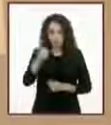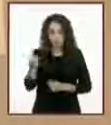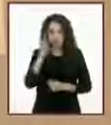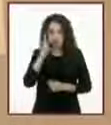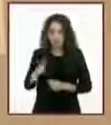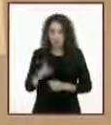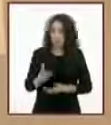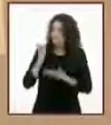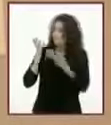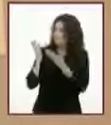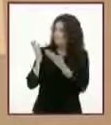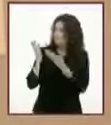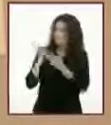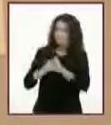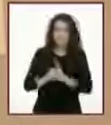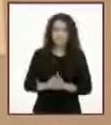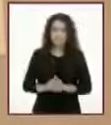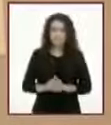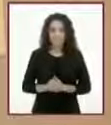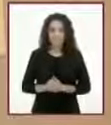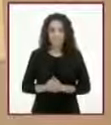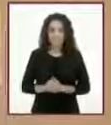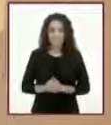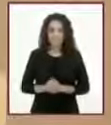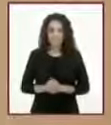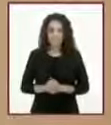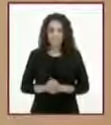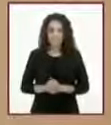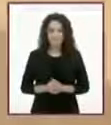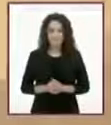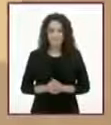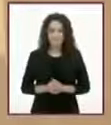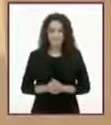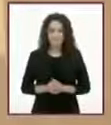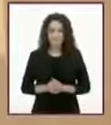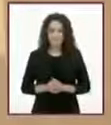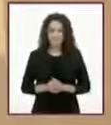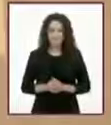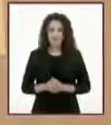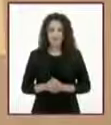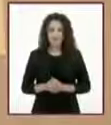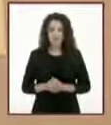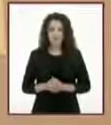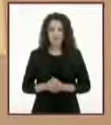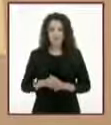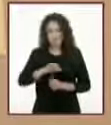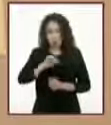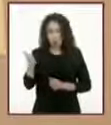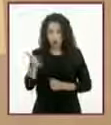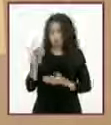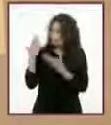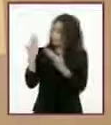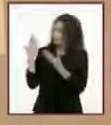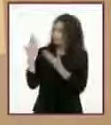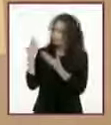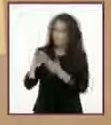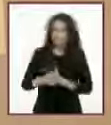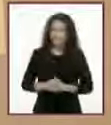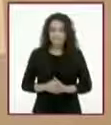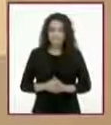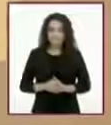Aprovechamos esta ocasión para testimoniarles nuestro respeto. Quedo suyo atento y seguro